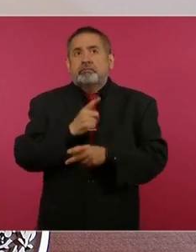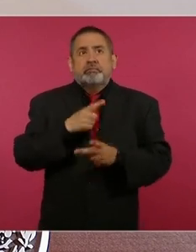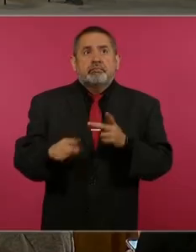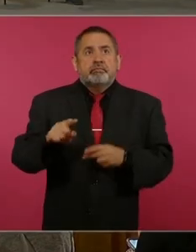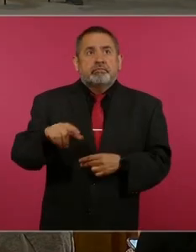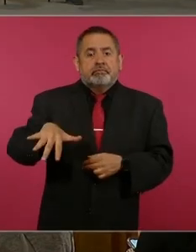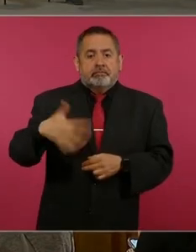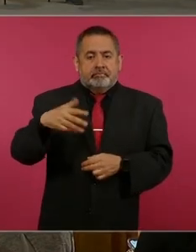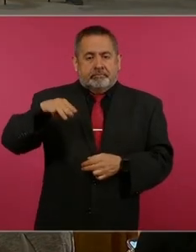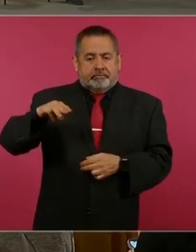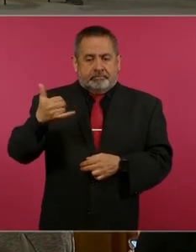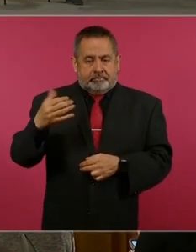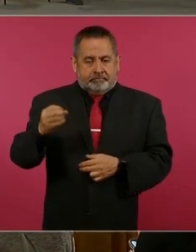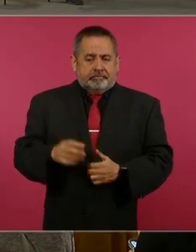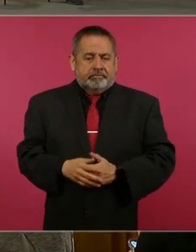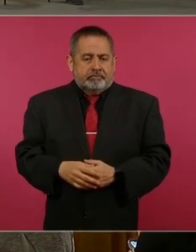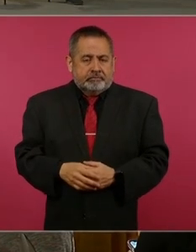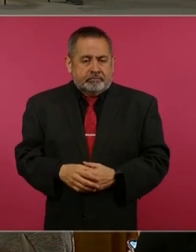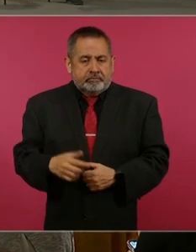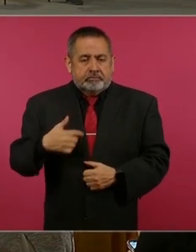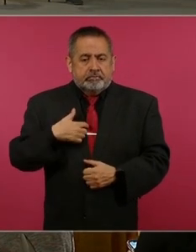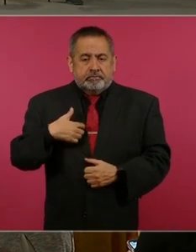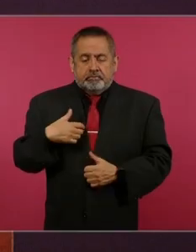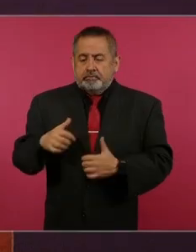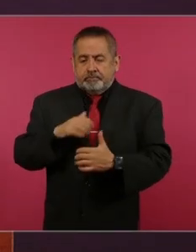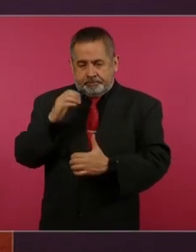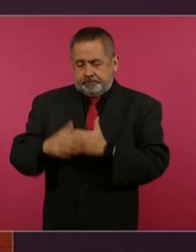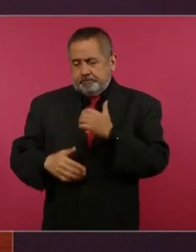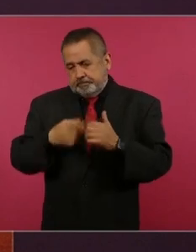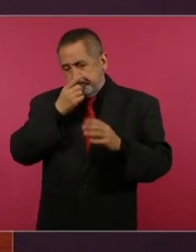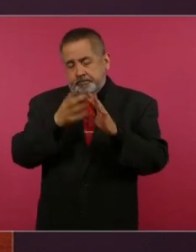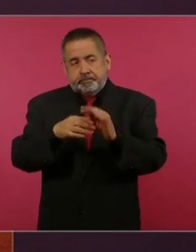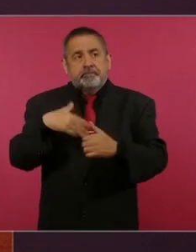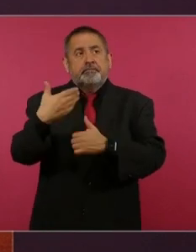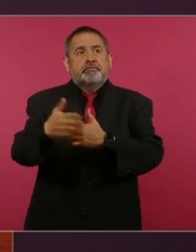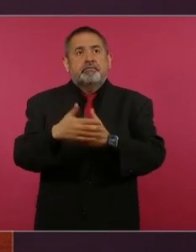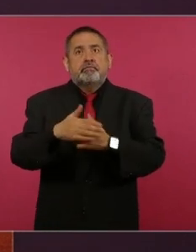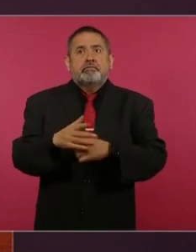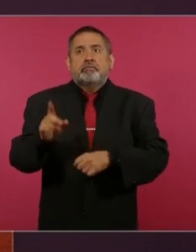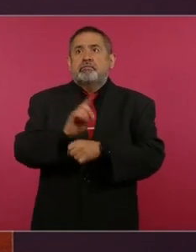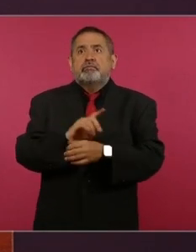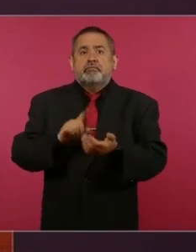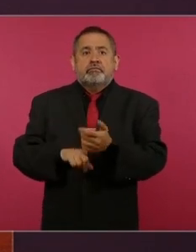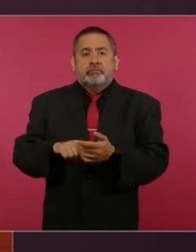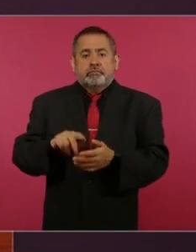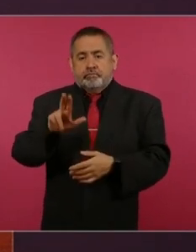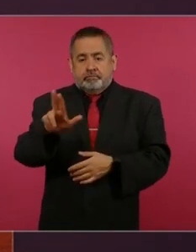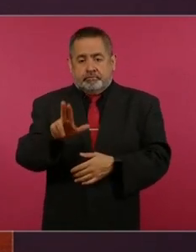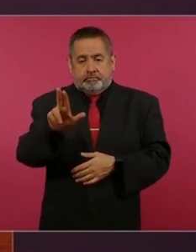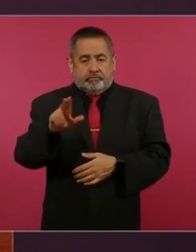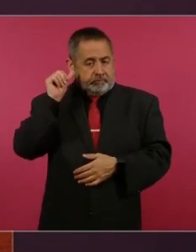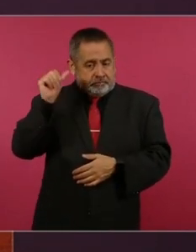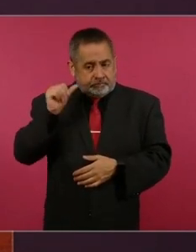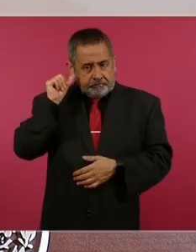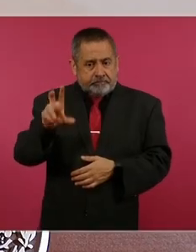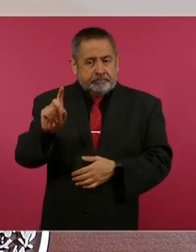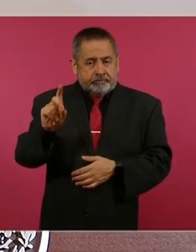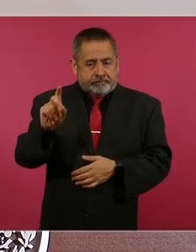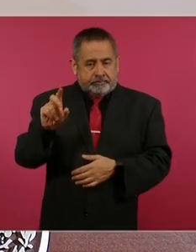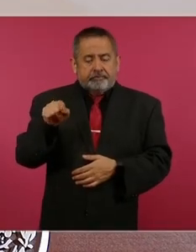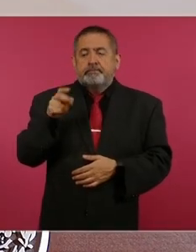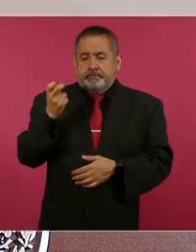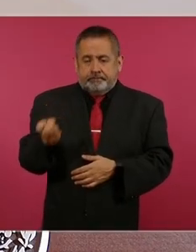mayo. Yo concluyo mi participación mencionando que el próximo martes 30 de abril se va a